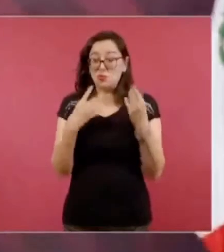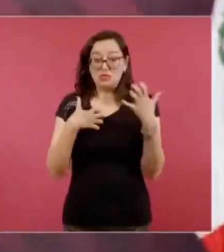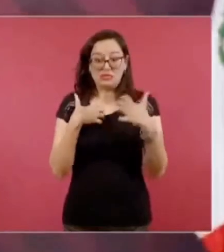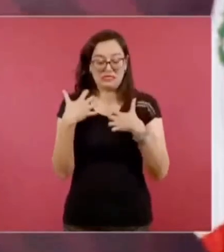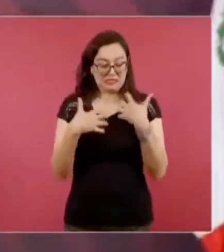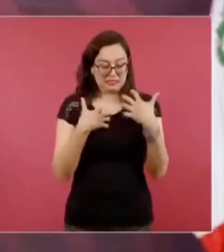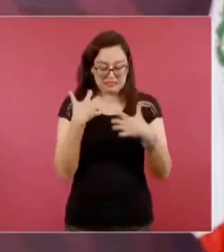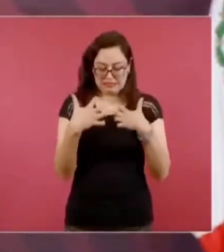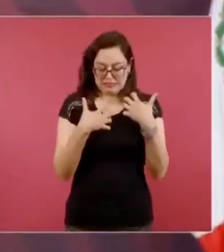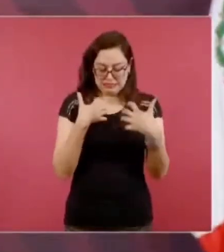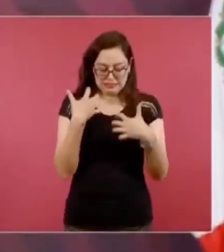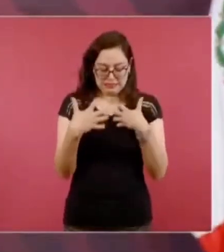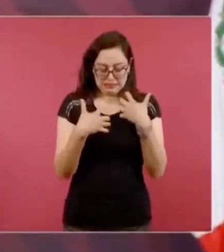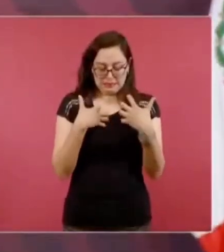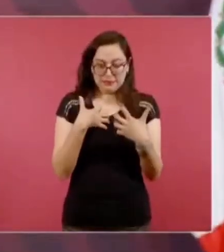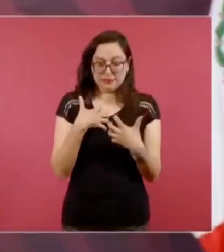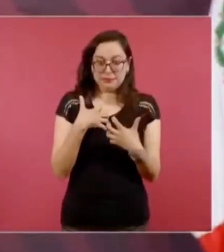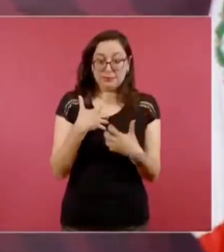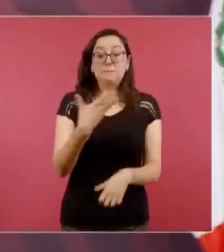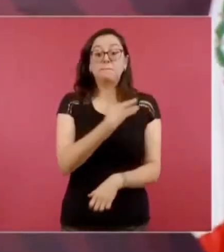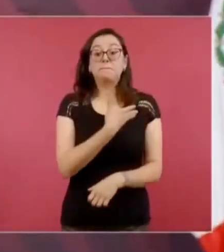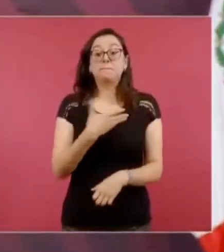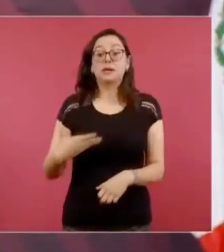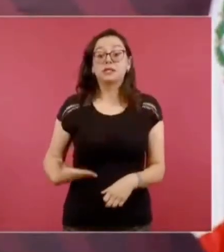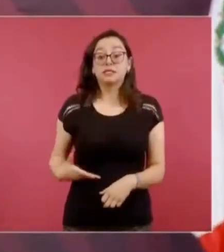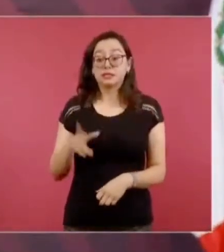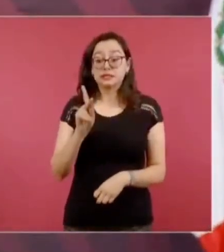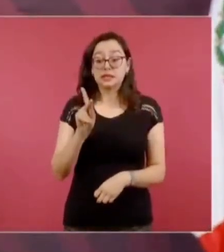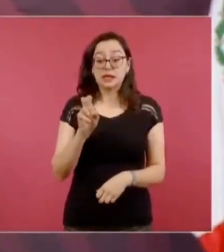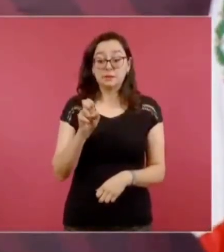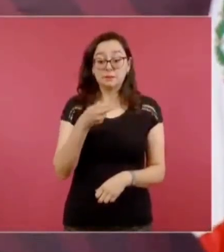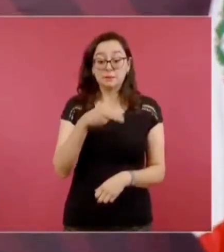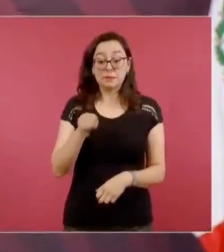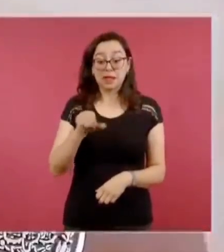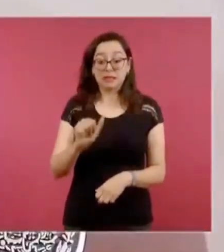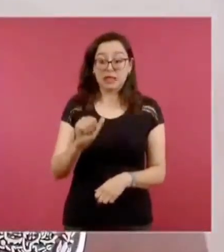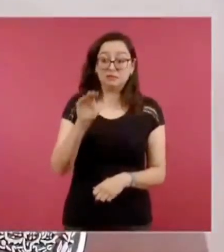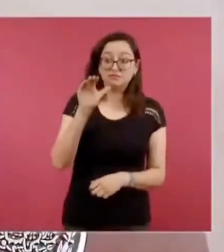presidente Peña a decirle